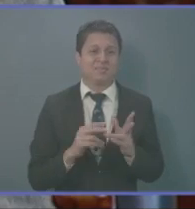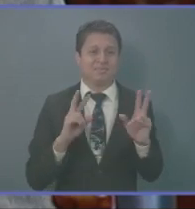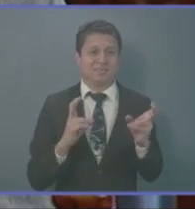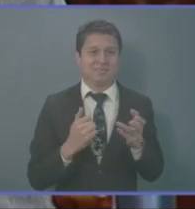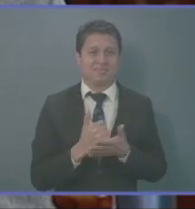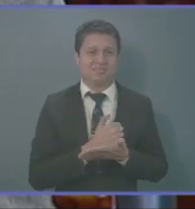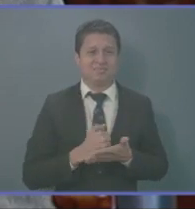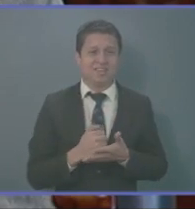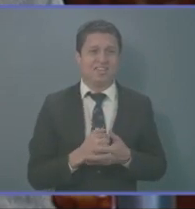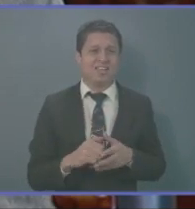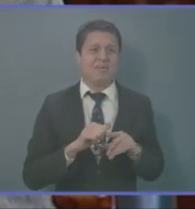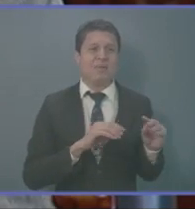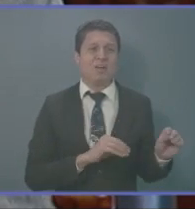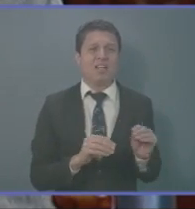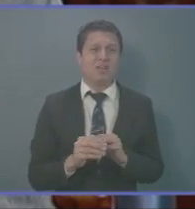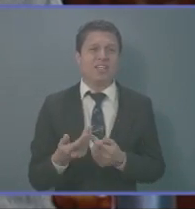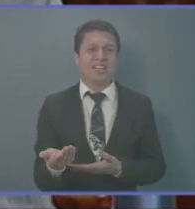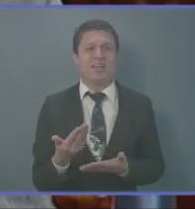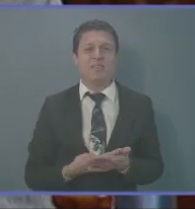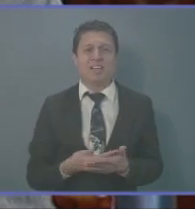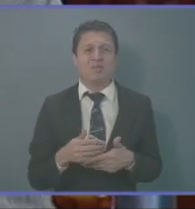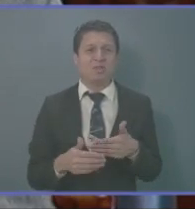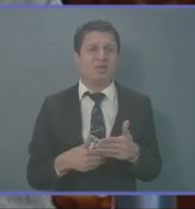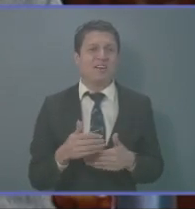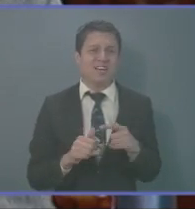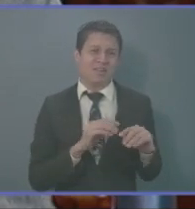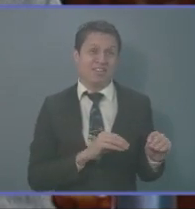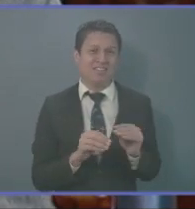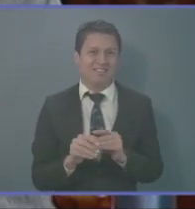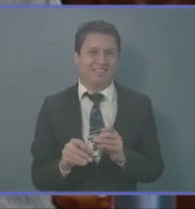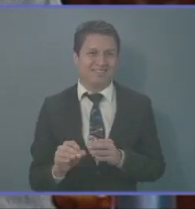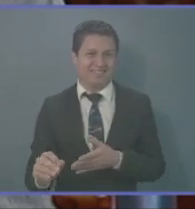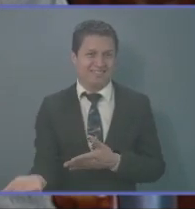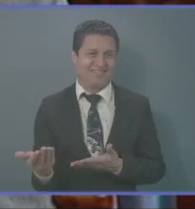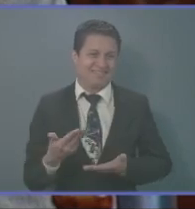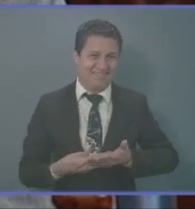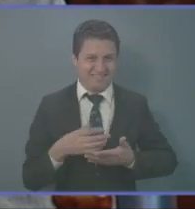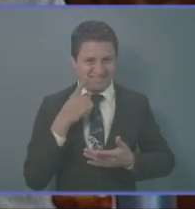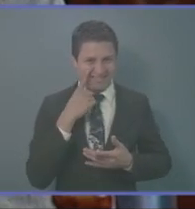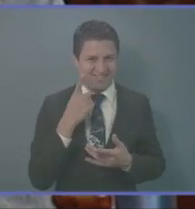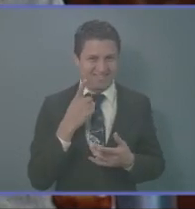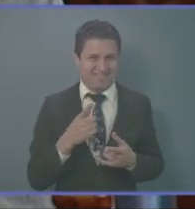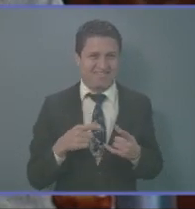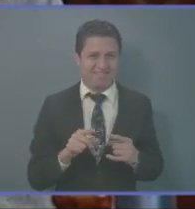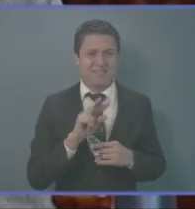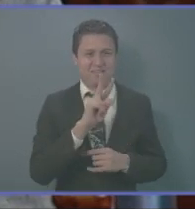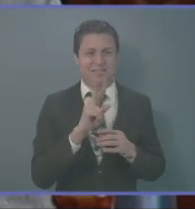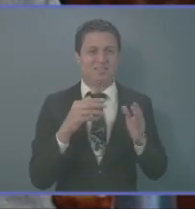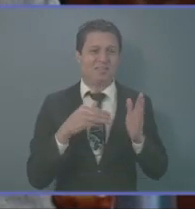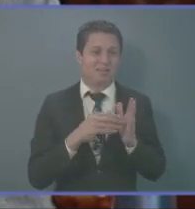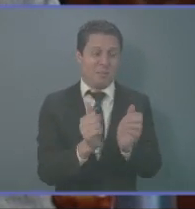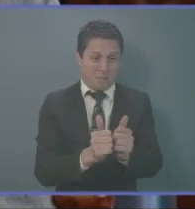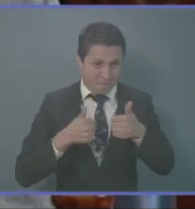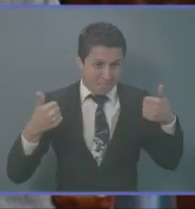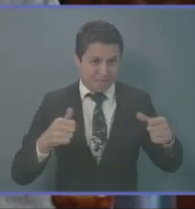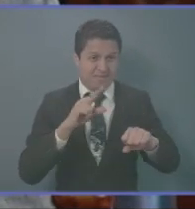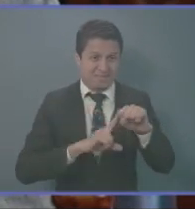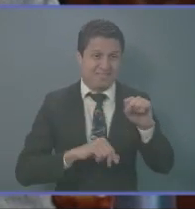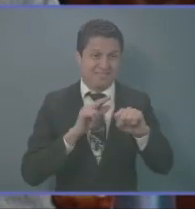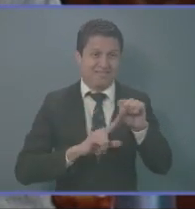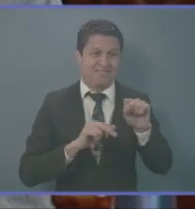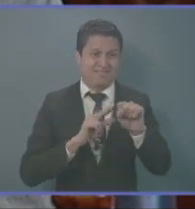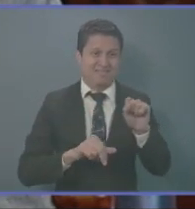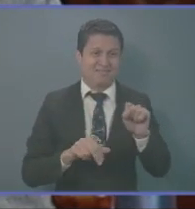Hacienda para que gestione la obtención de recursos hasta por la suma de $2.000 millones de los Estados Unidos de